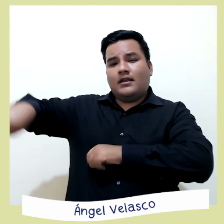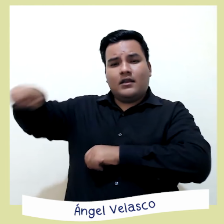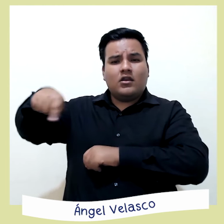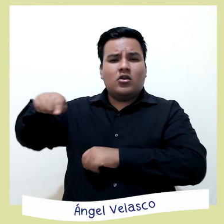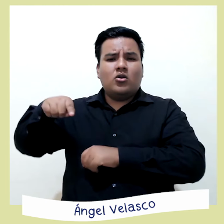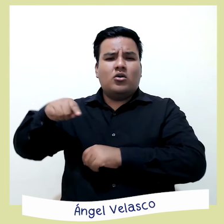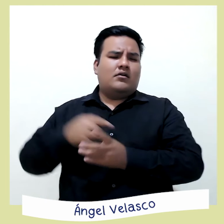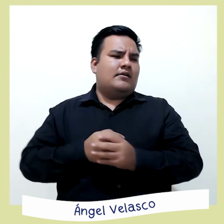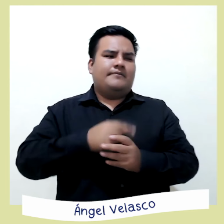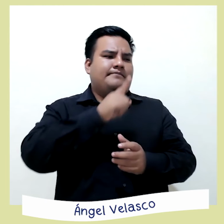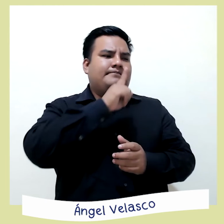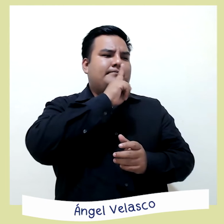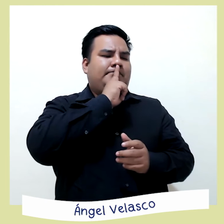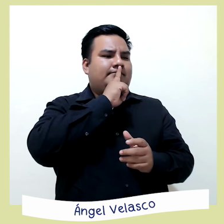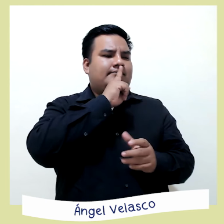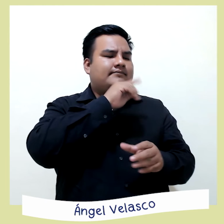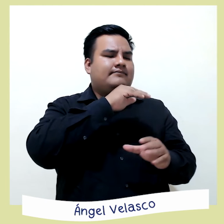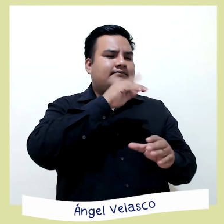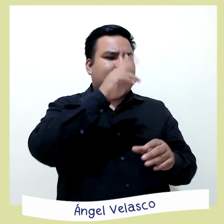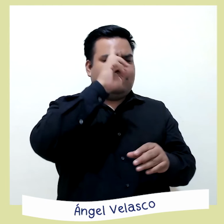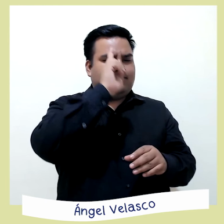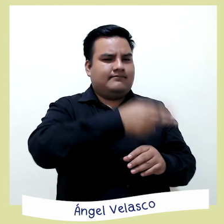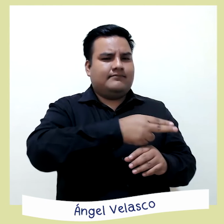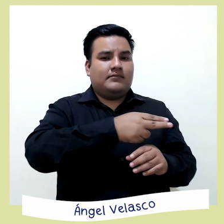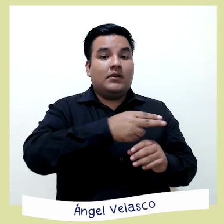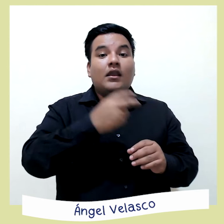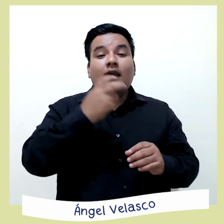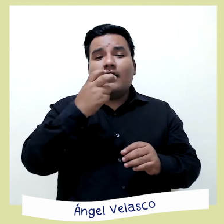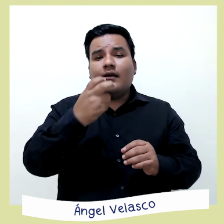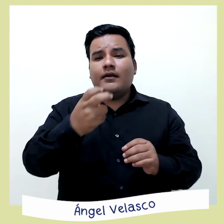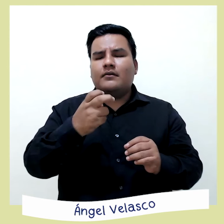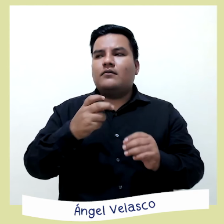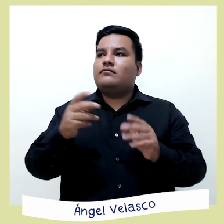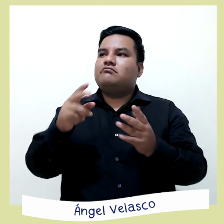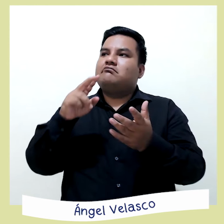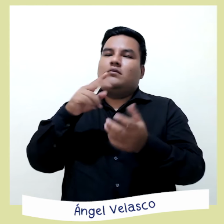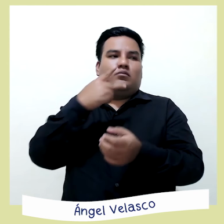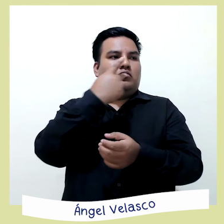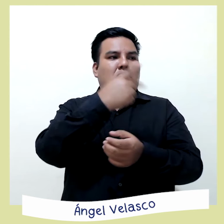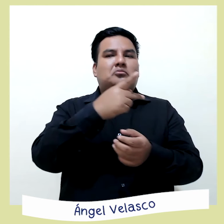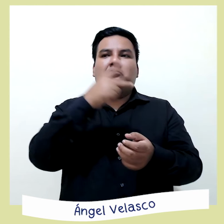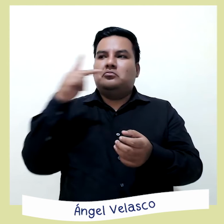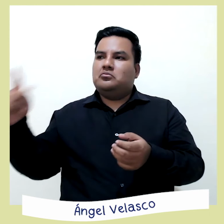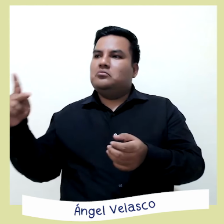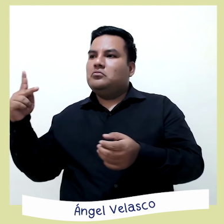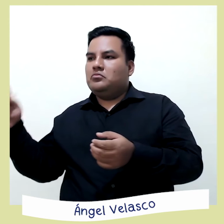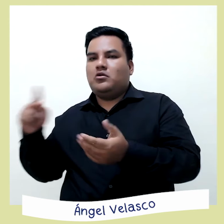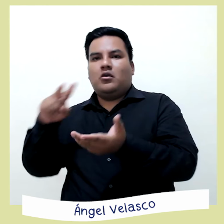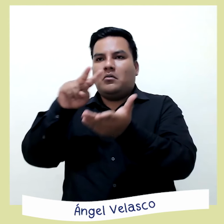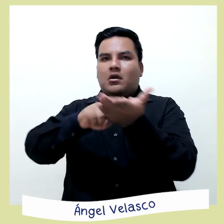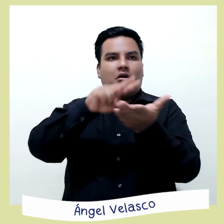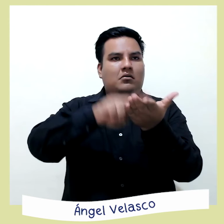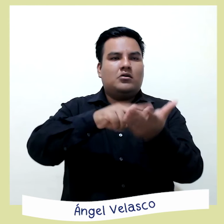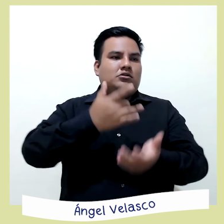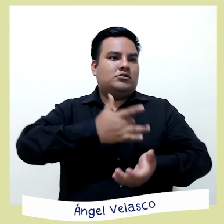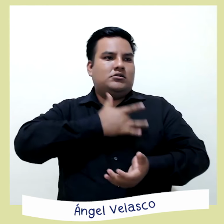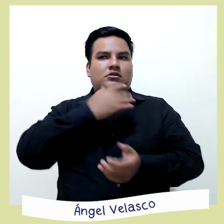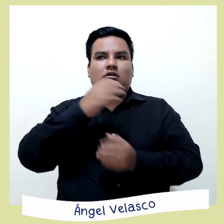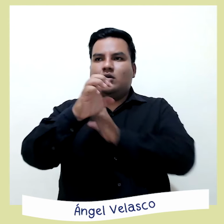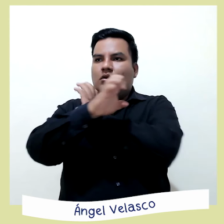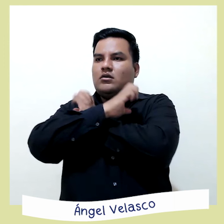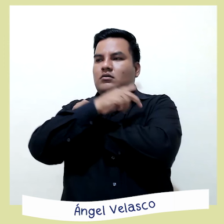otro, el tabú. Llega el tabú que se llama sociedad de padres de familia, que no permite que esas cosas existan.